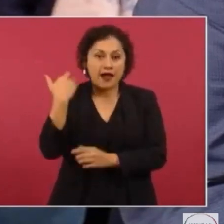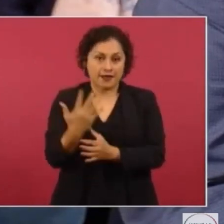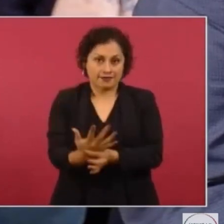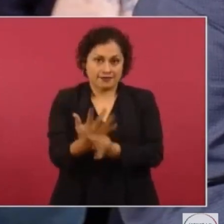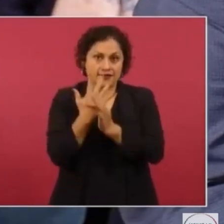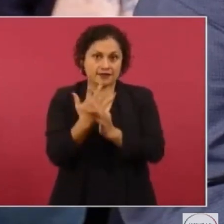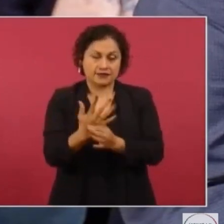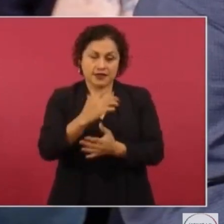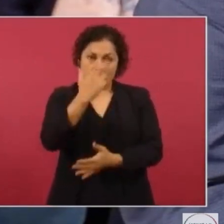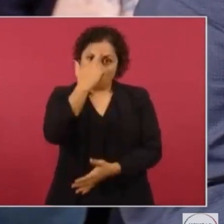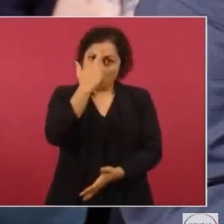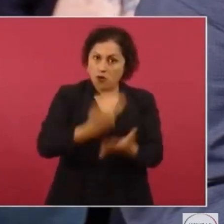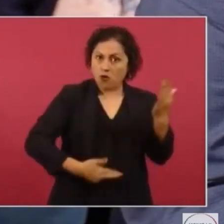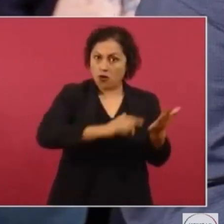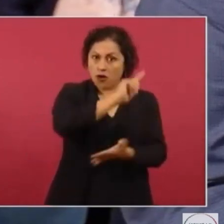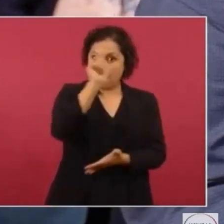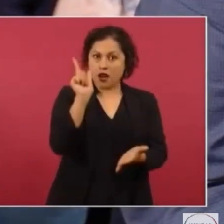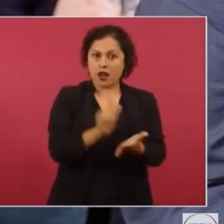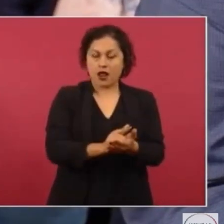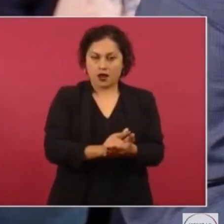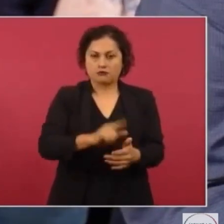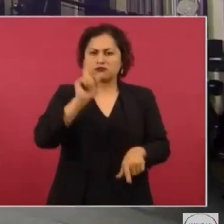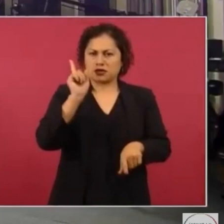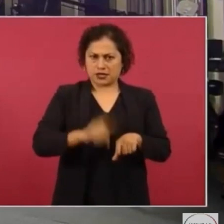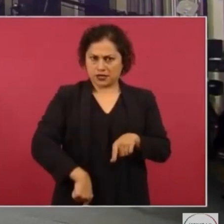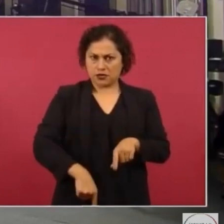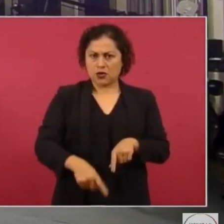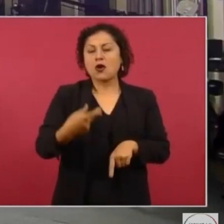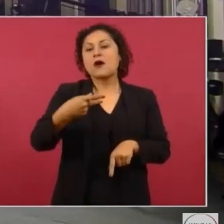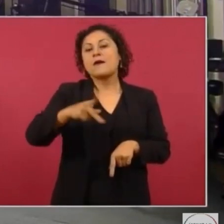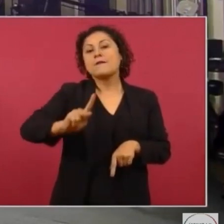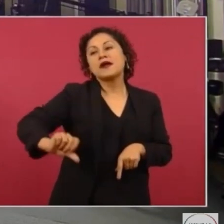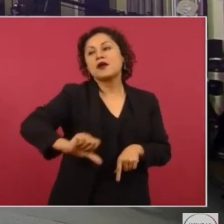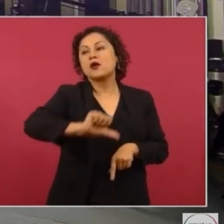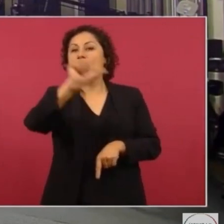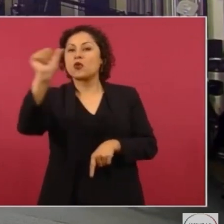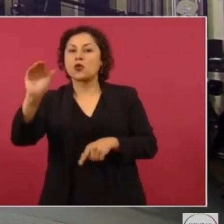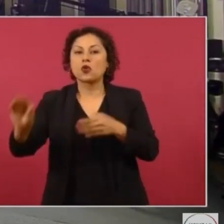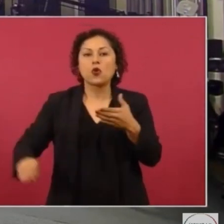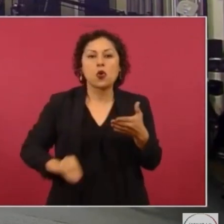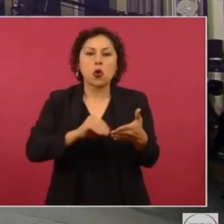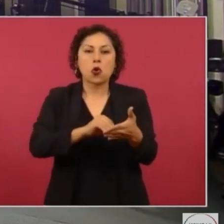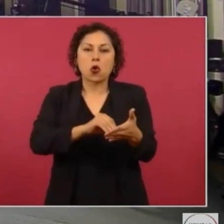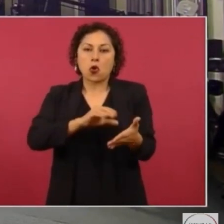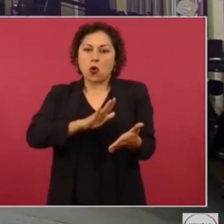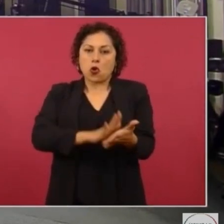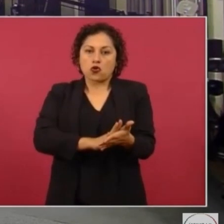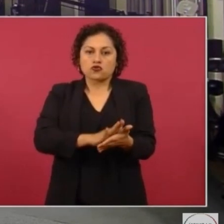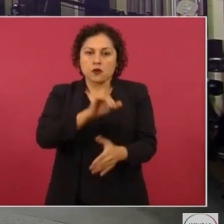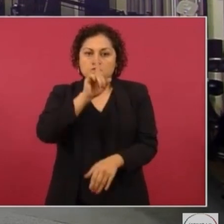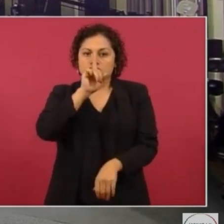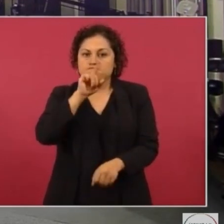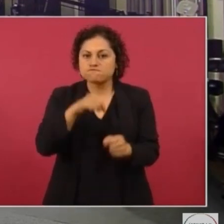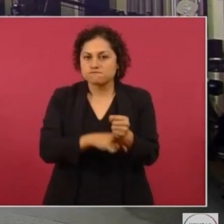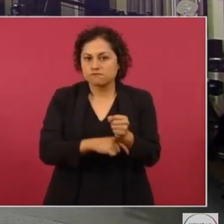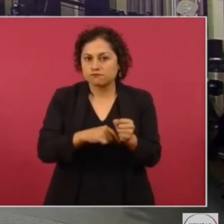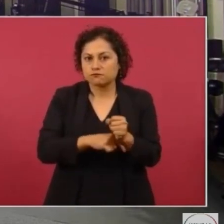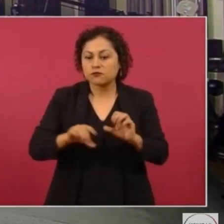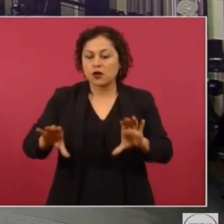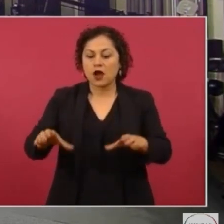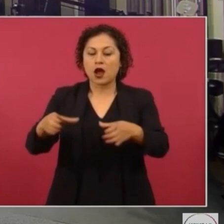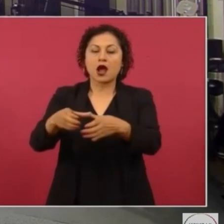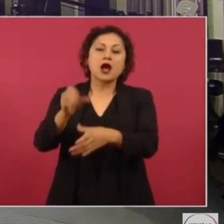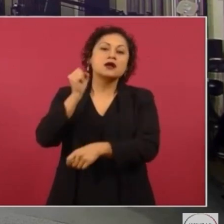ilegal y se quitó, pero otro duende la metió en la madrugada y el Senado